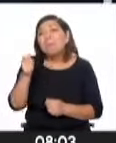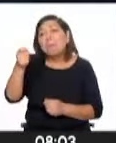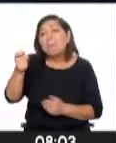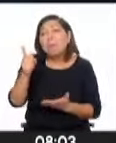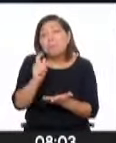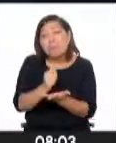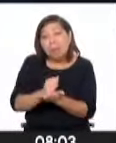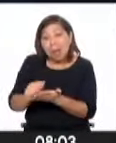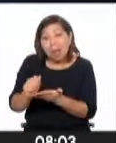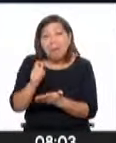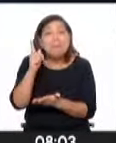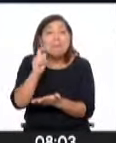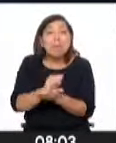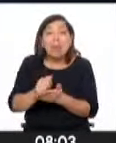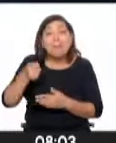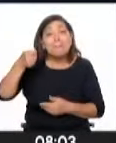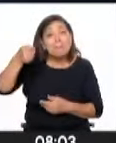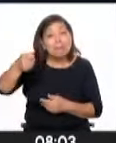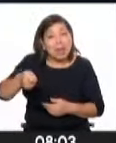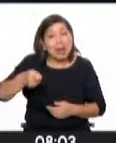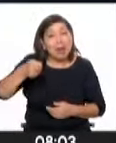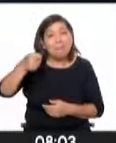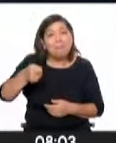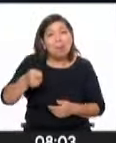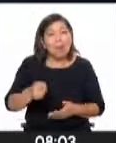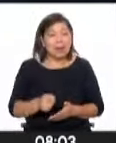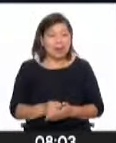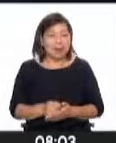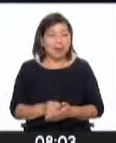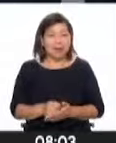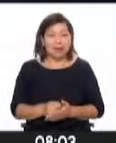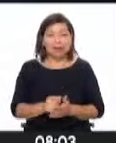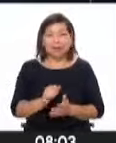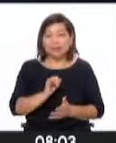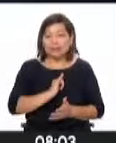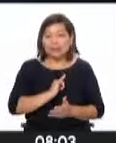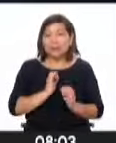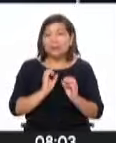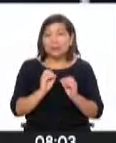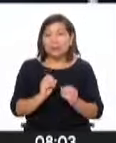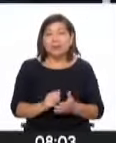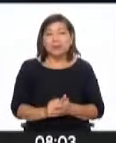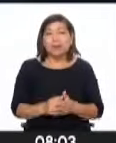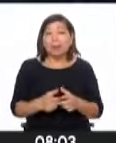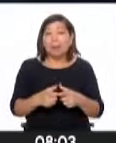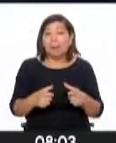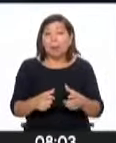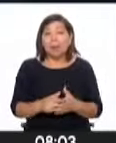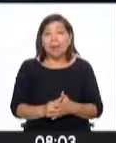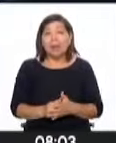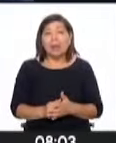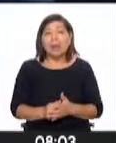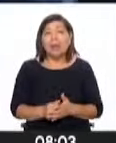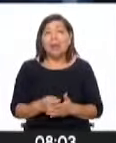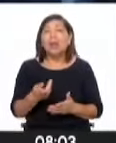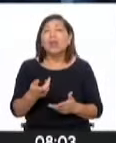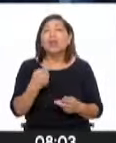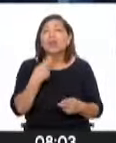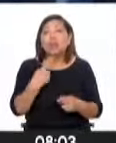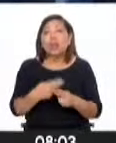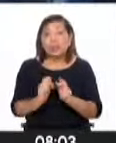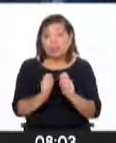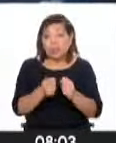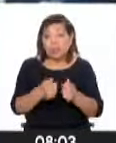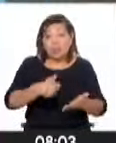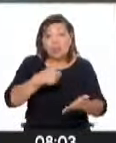cuando concluyes recién ese crédito, esas entidades te dan un documento que se llama carta de no adeudo. Y